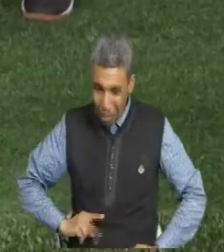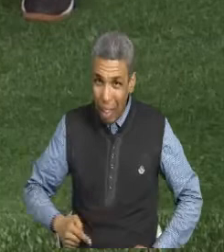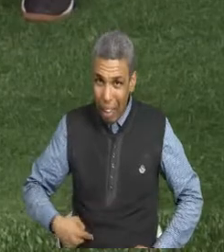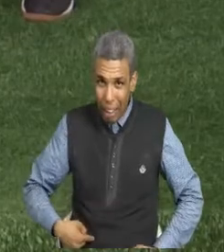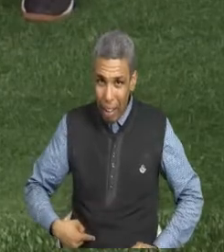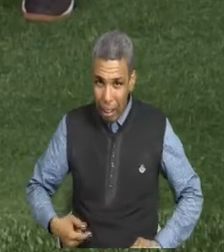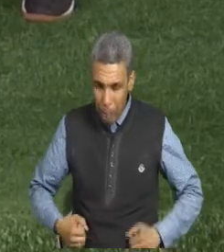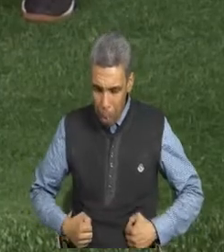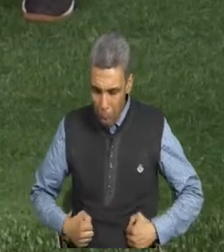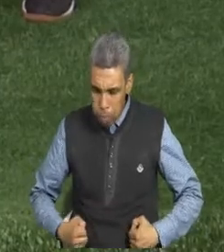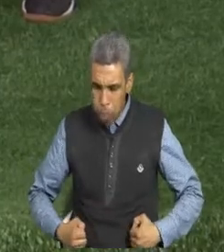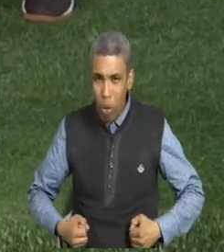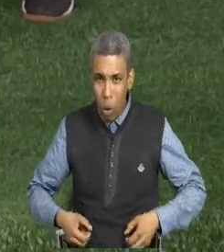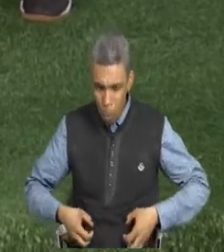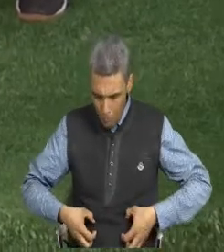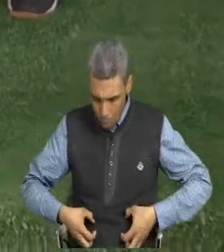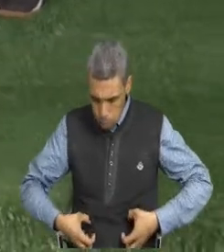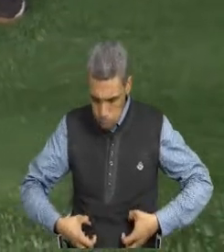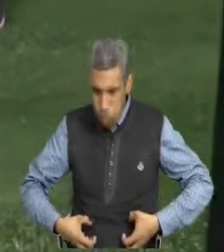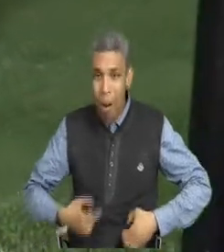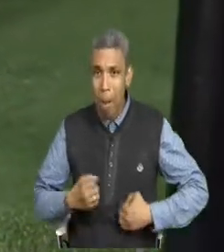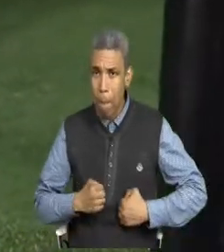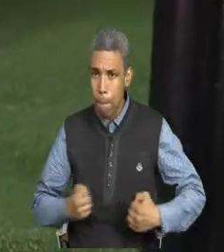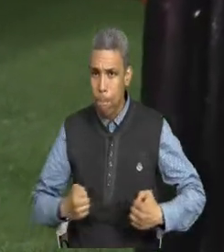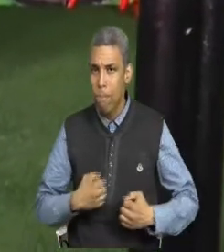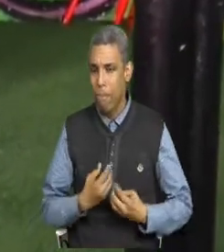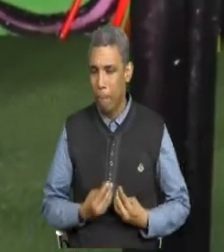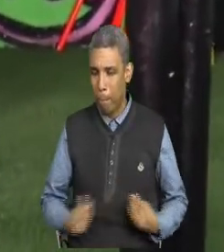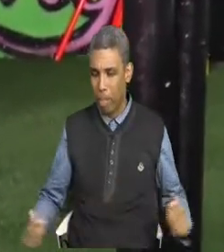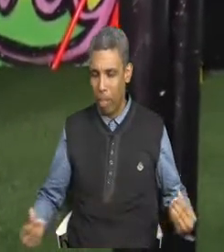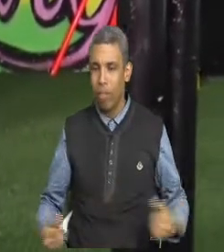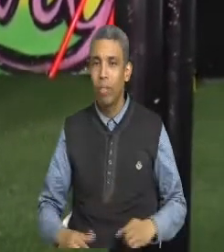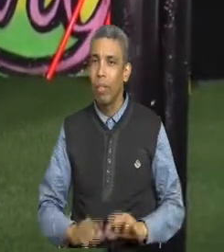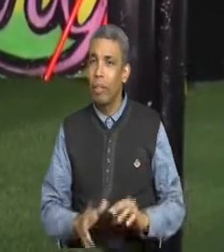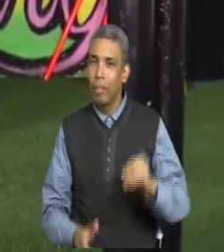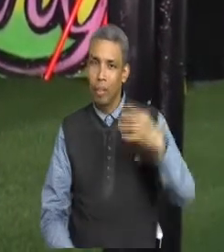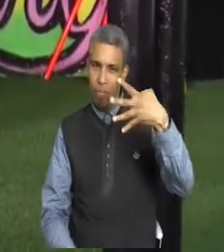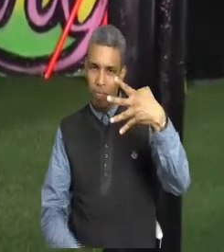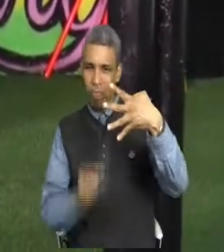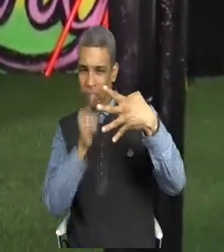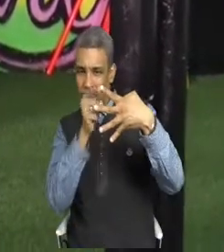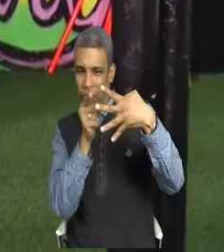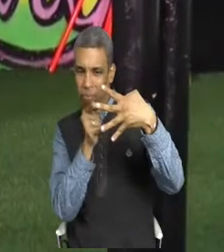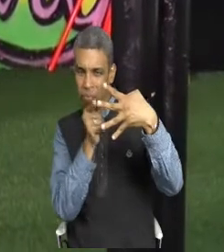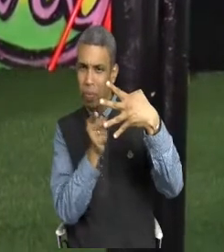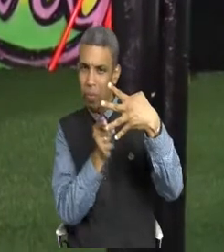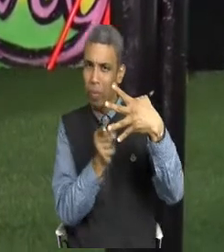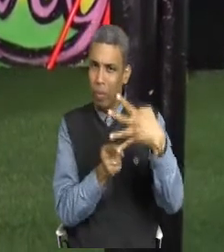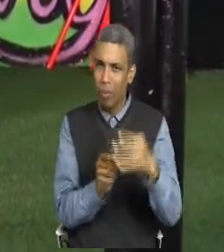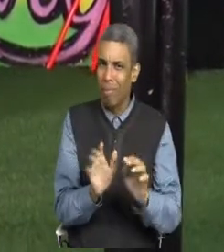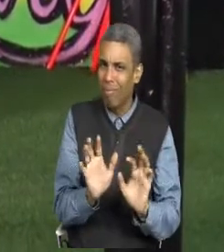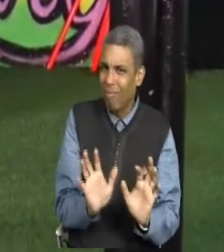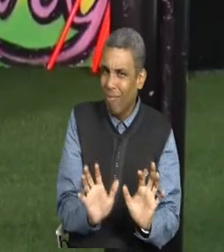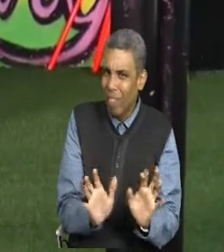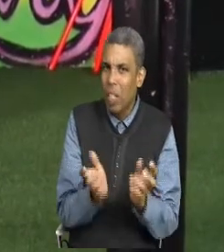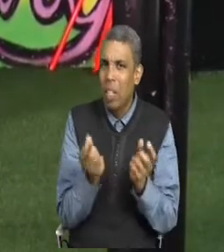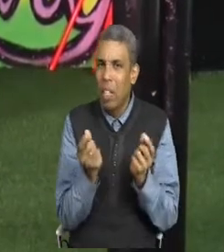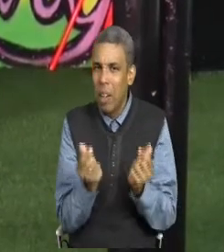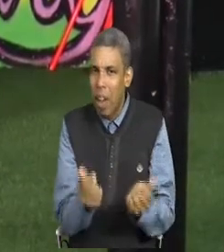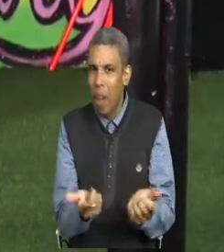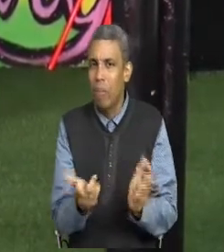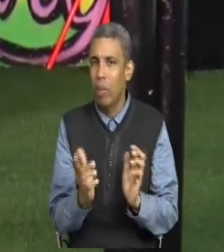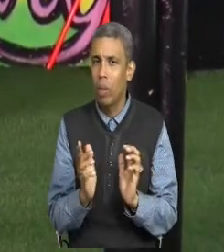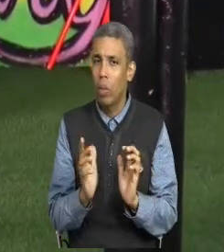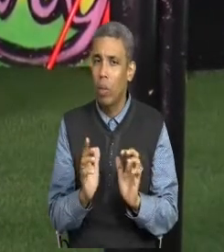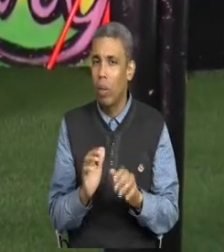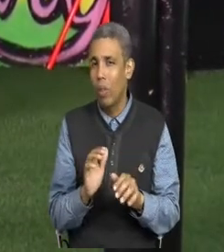que les va a servir mucho, mucho en esos casos. ¿Listo? Esos trabajos, como se ejecutan un poco rápido, hay mucha fatiga, un